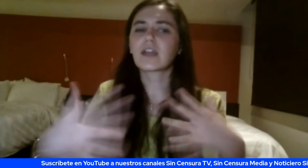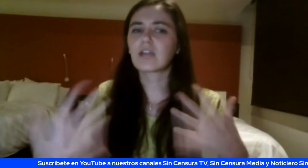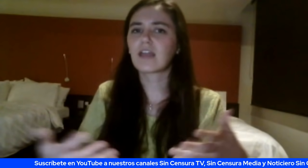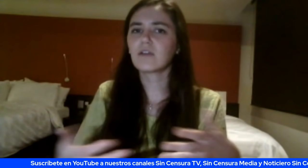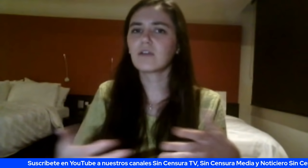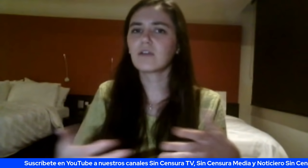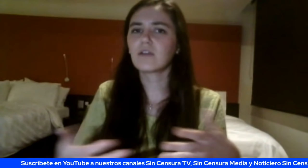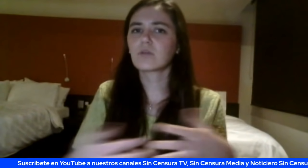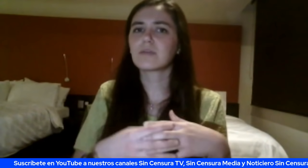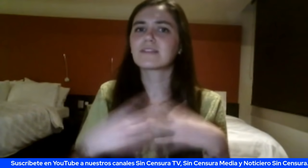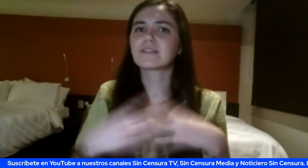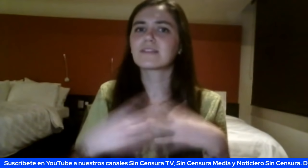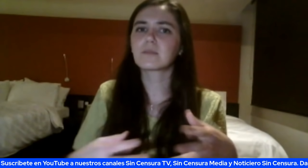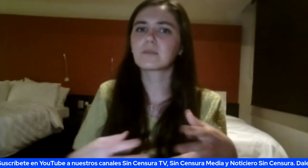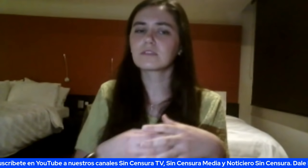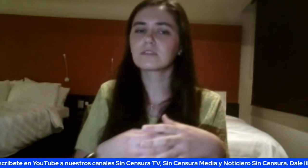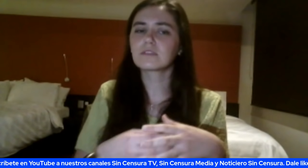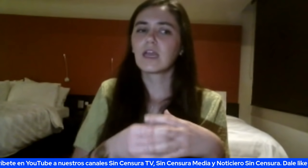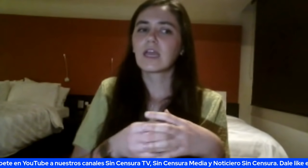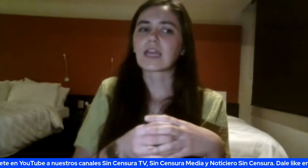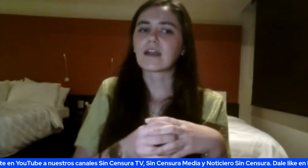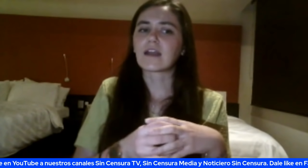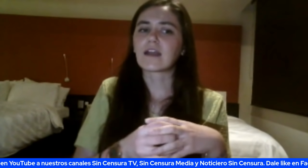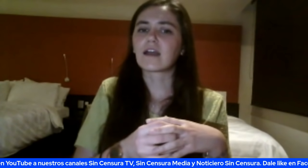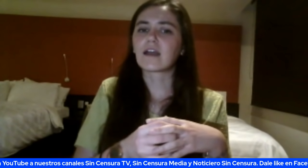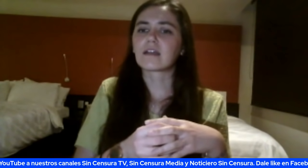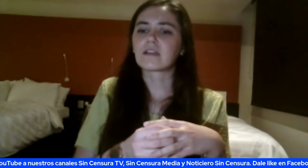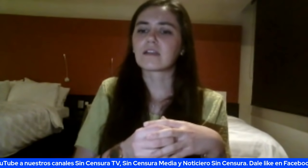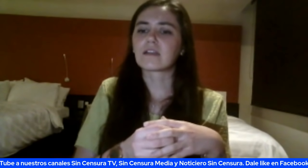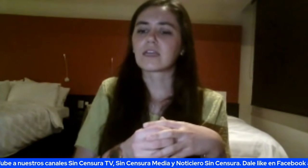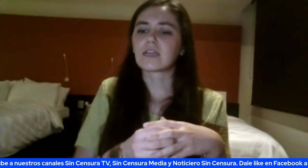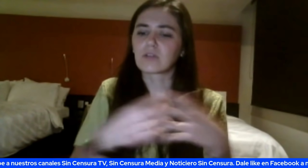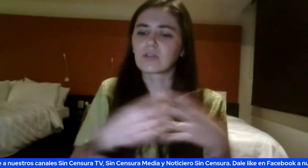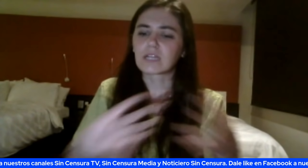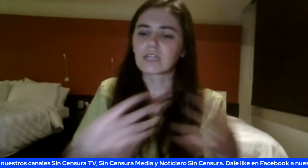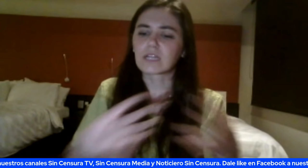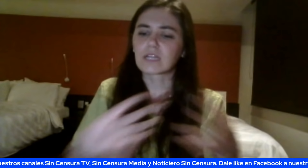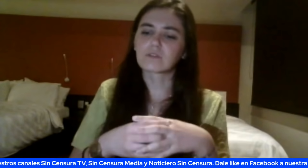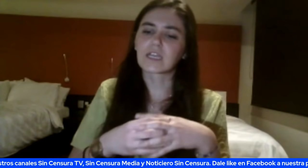dijeron nada cuando había términos que eran